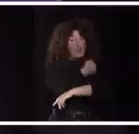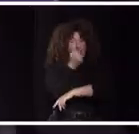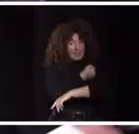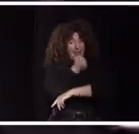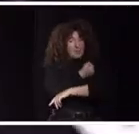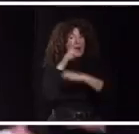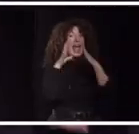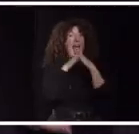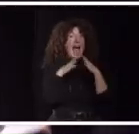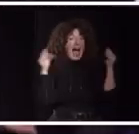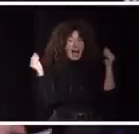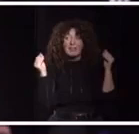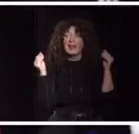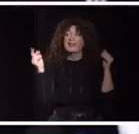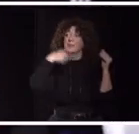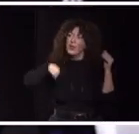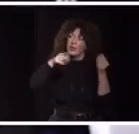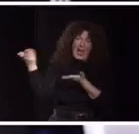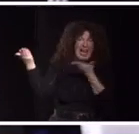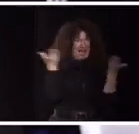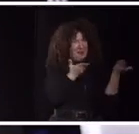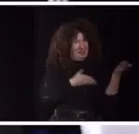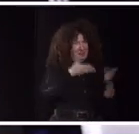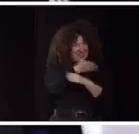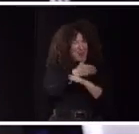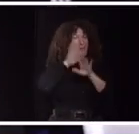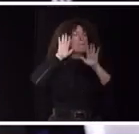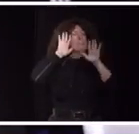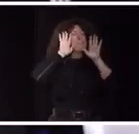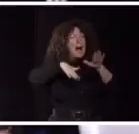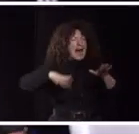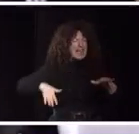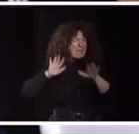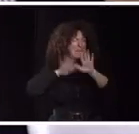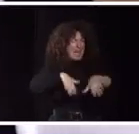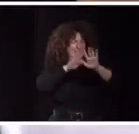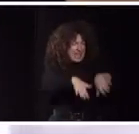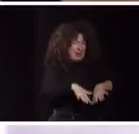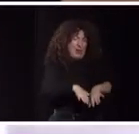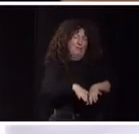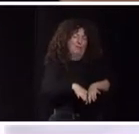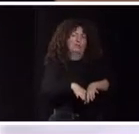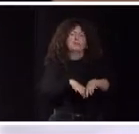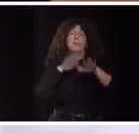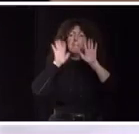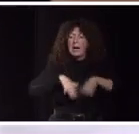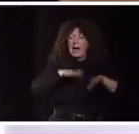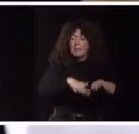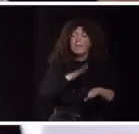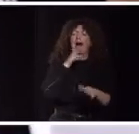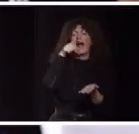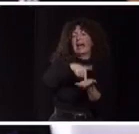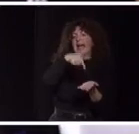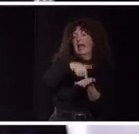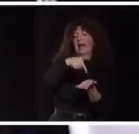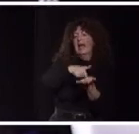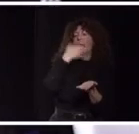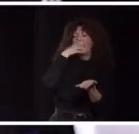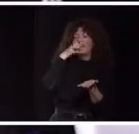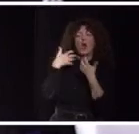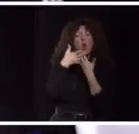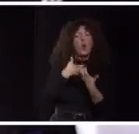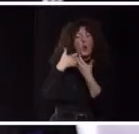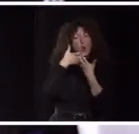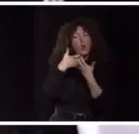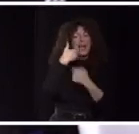Ojalá pudieseis venir todo y toda esa gran manifestación que vamos a tener, bueno, para reivindicar esa lucha